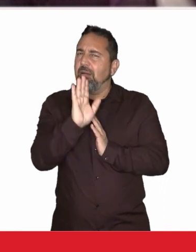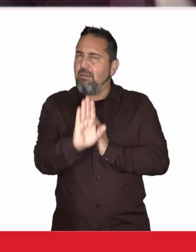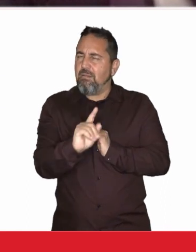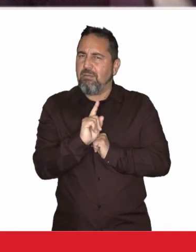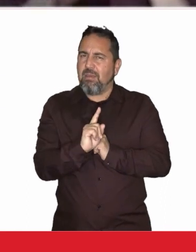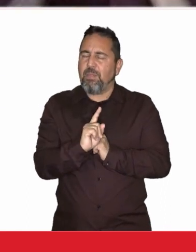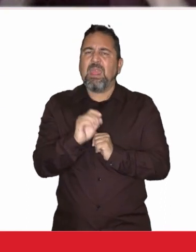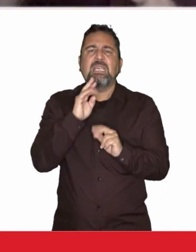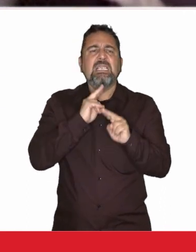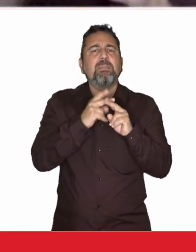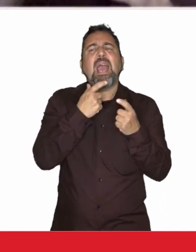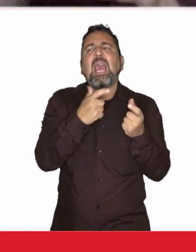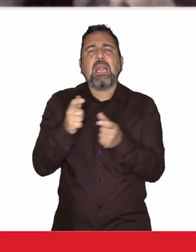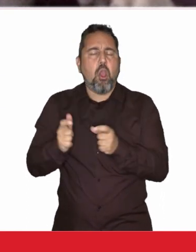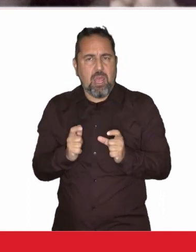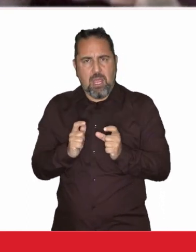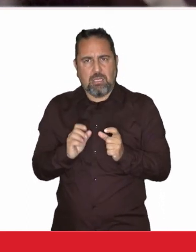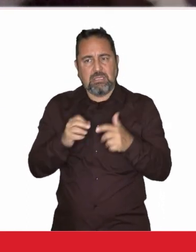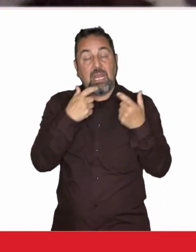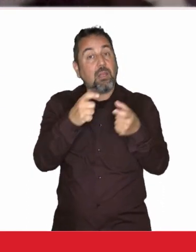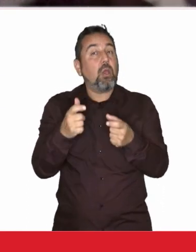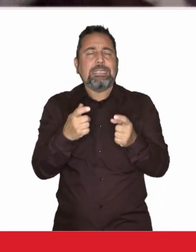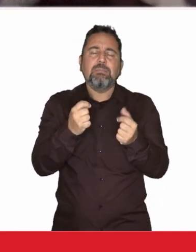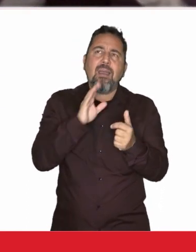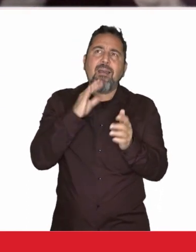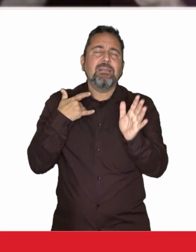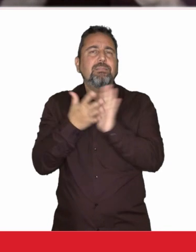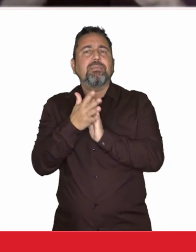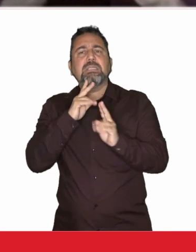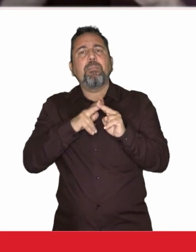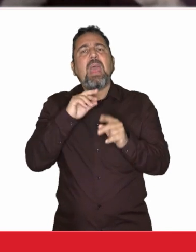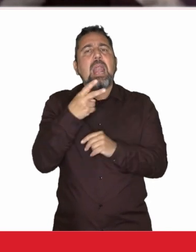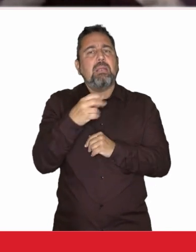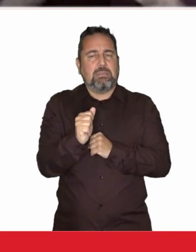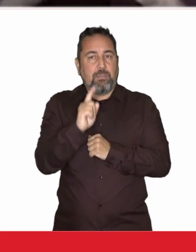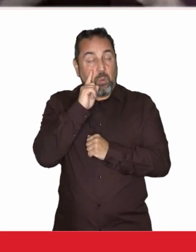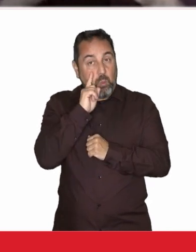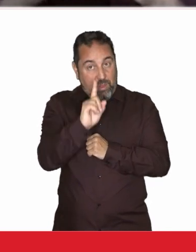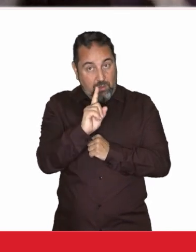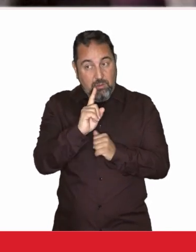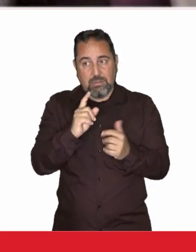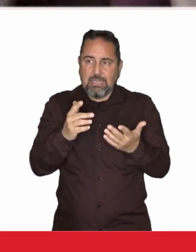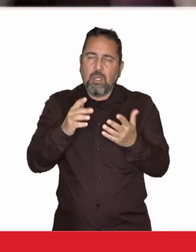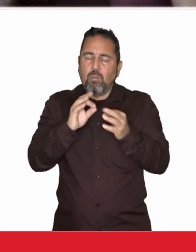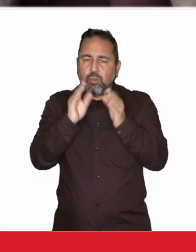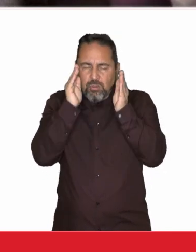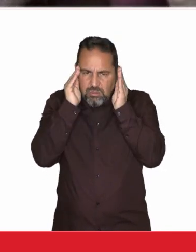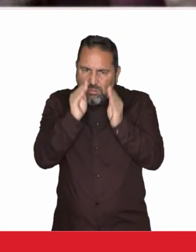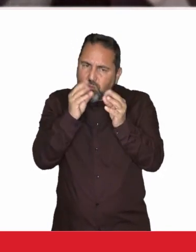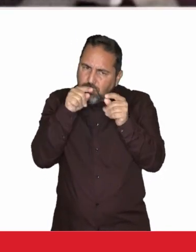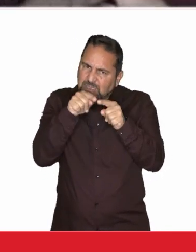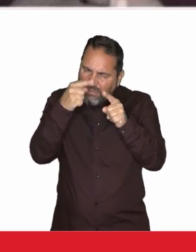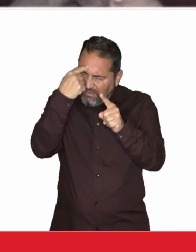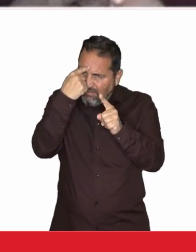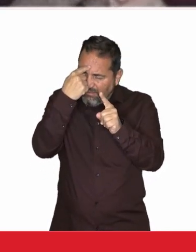Ahora, ¿qué categorías? Estas categorías, un poco lo que decía antes Arancha, ¿no? Mucho cuidado con encasillarnos demasiado en